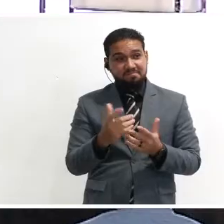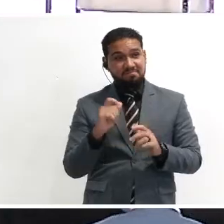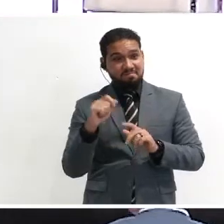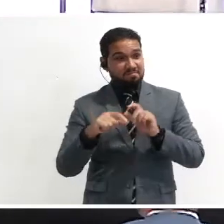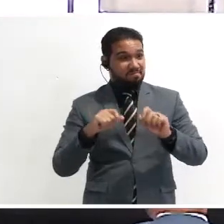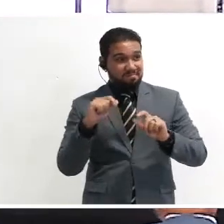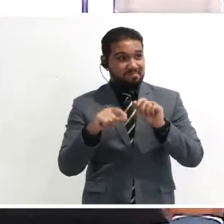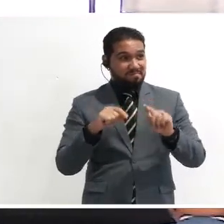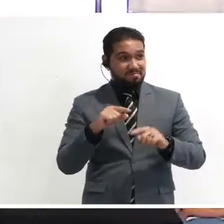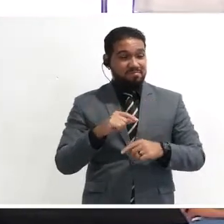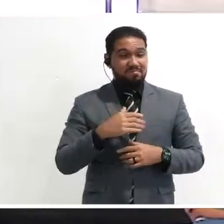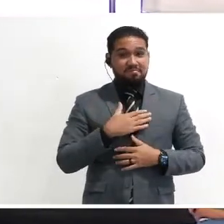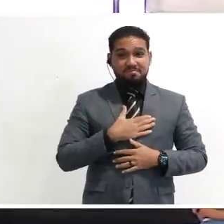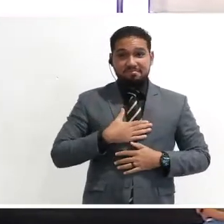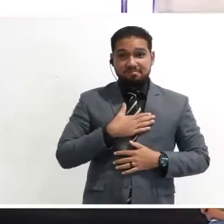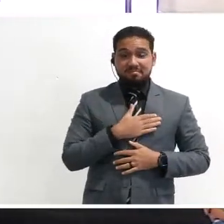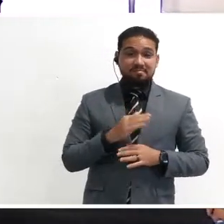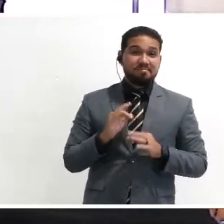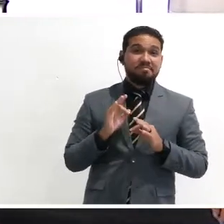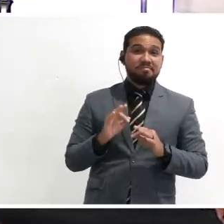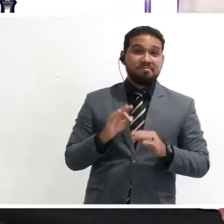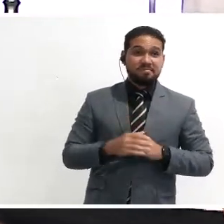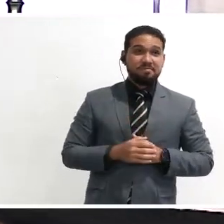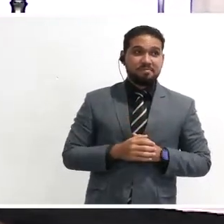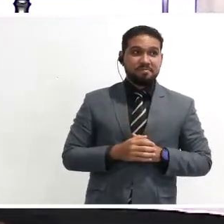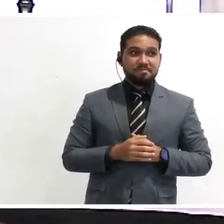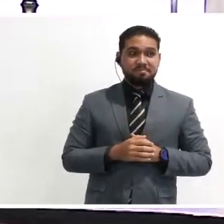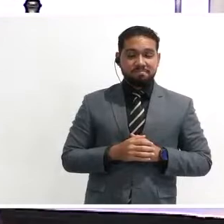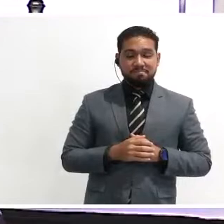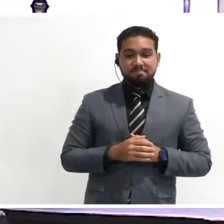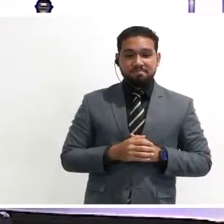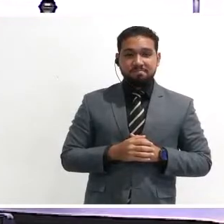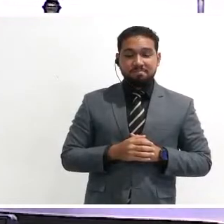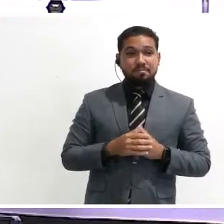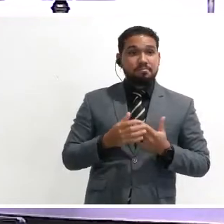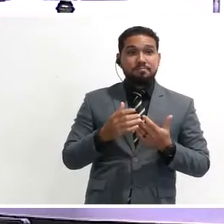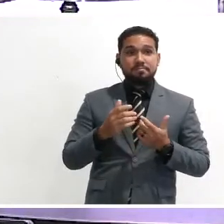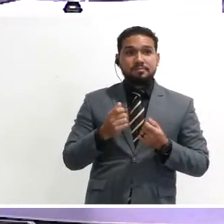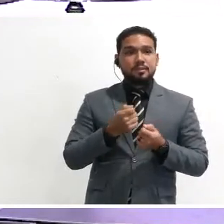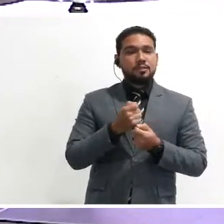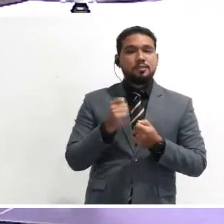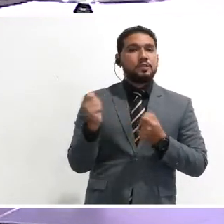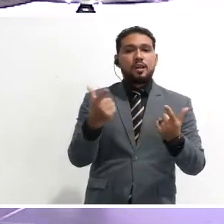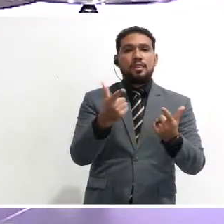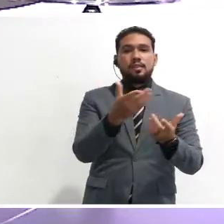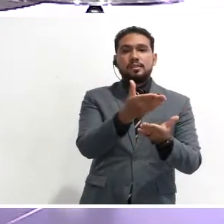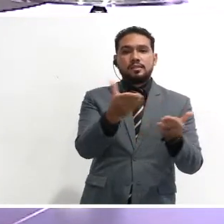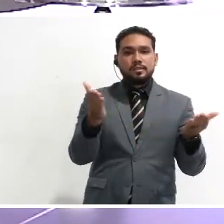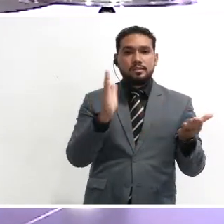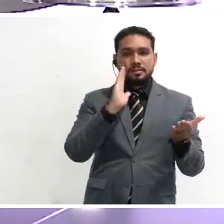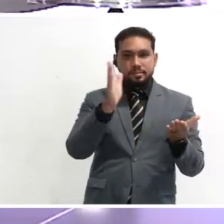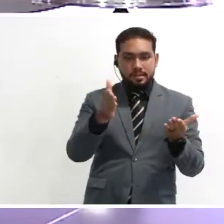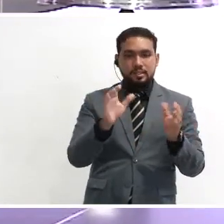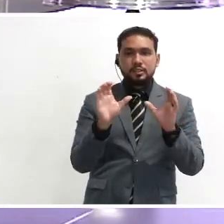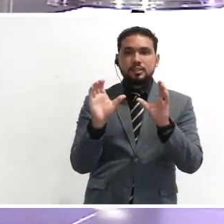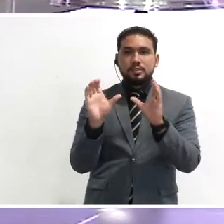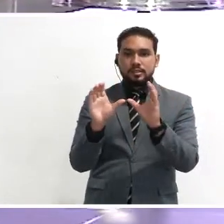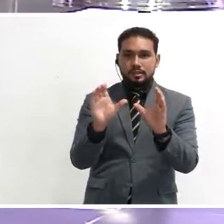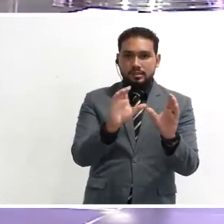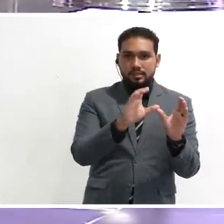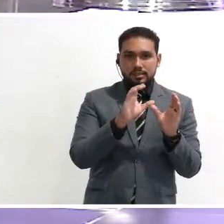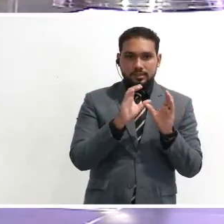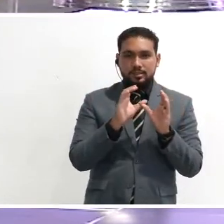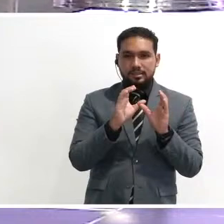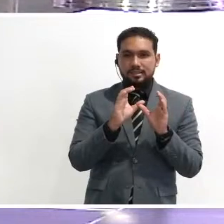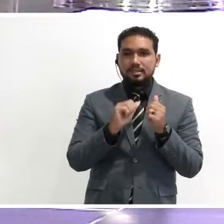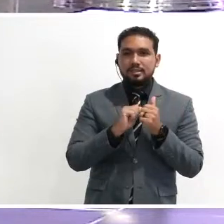señor Hoffman en este día. Todos ustedes estarán recibiendo su certificación por la